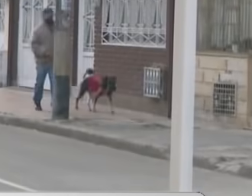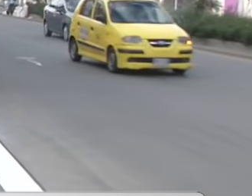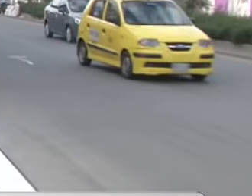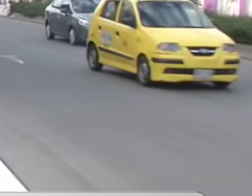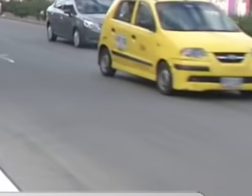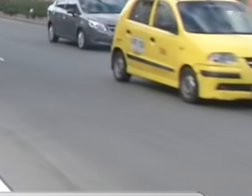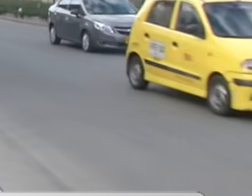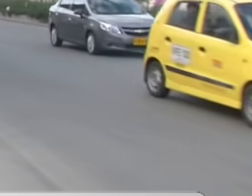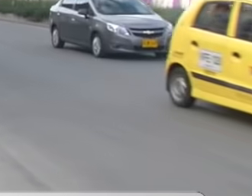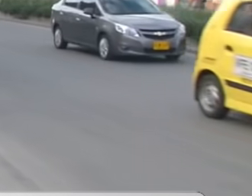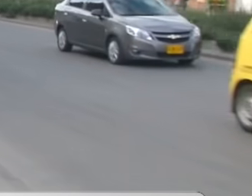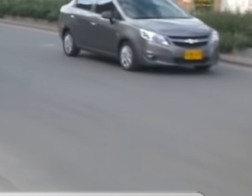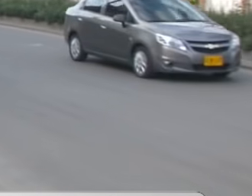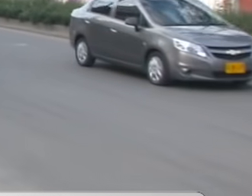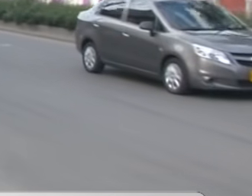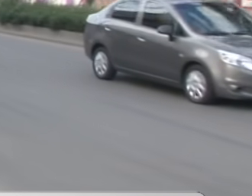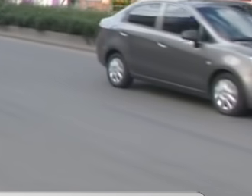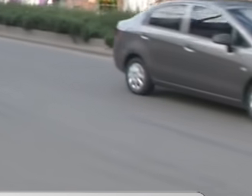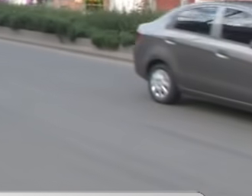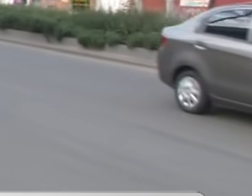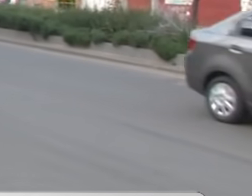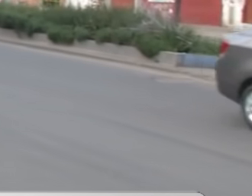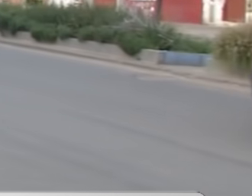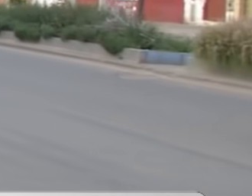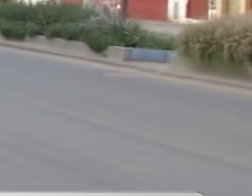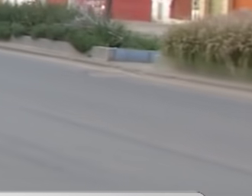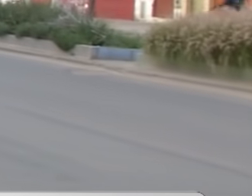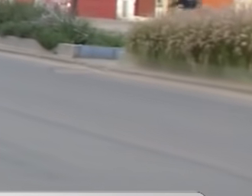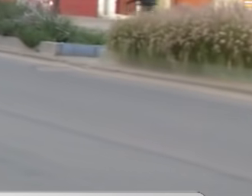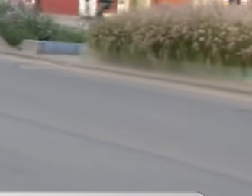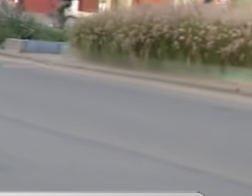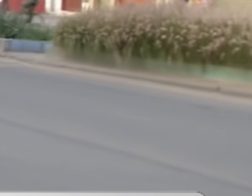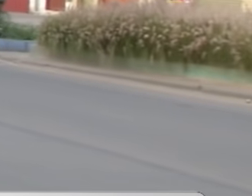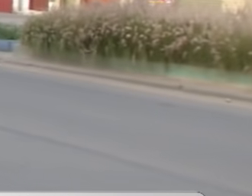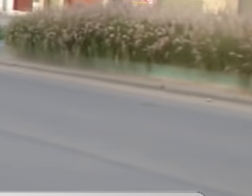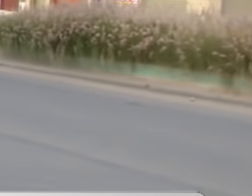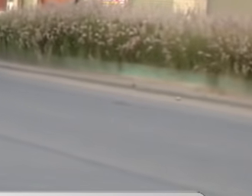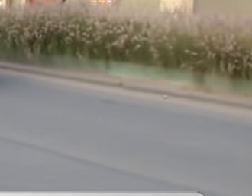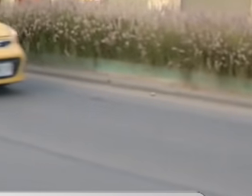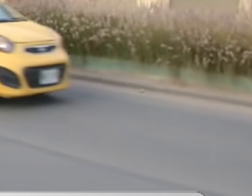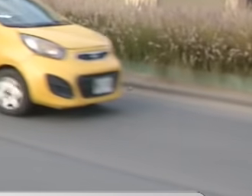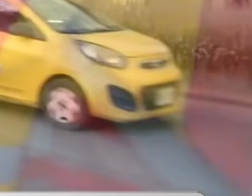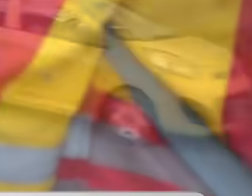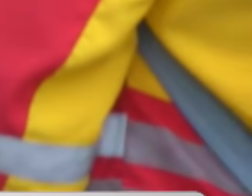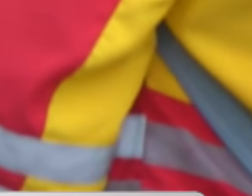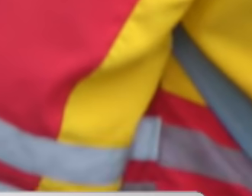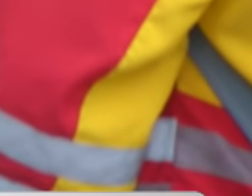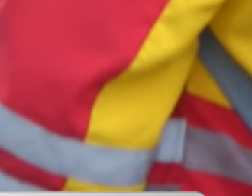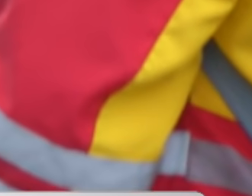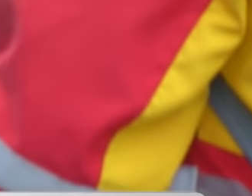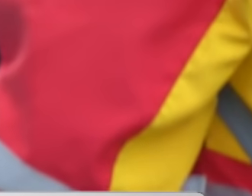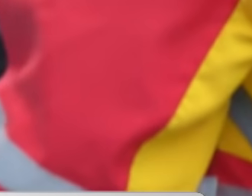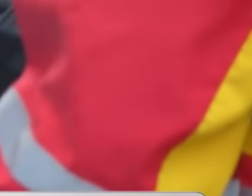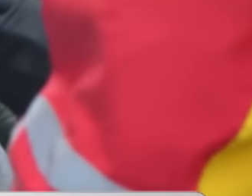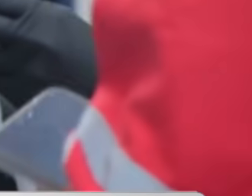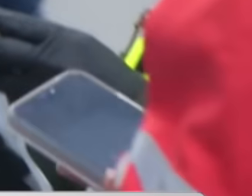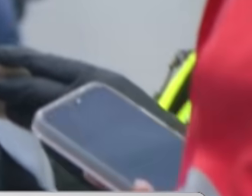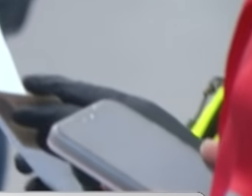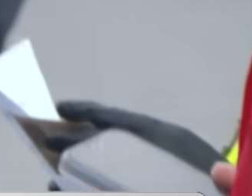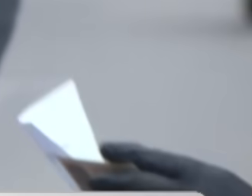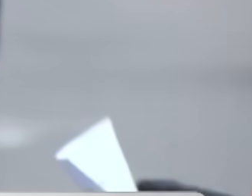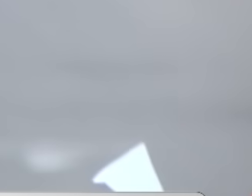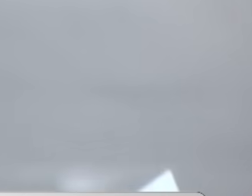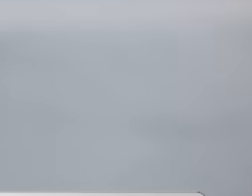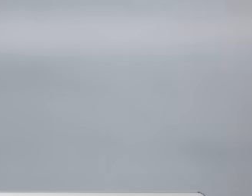Bogotá sigue adoptando medidas para tratar de contener el nuevo pico de COVID-19. Lo que debe saber,